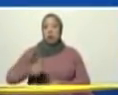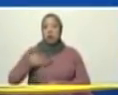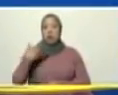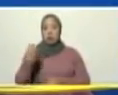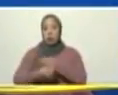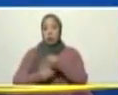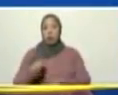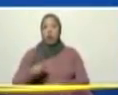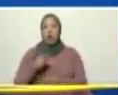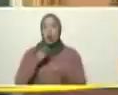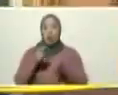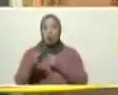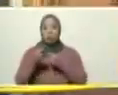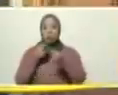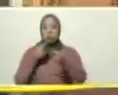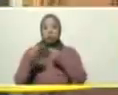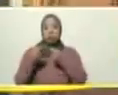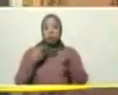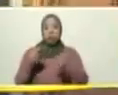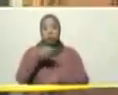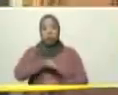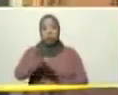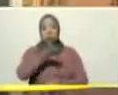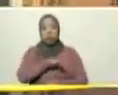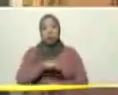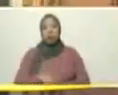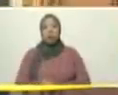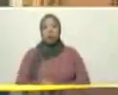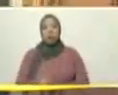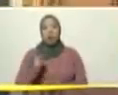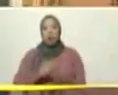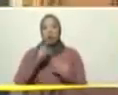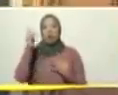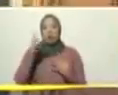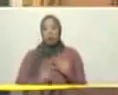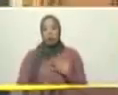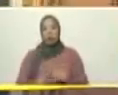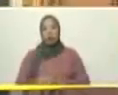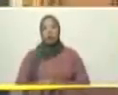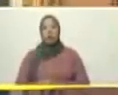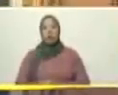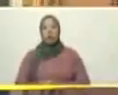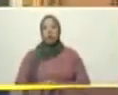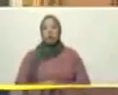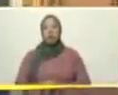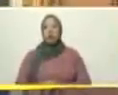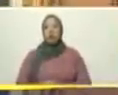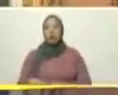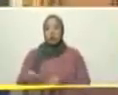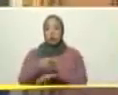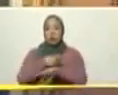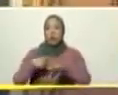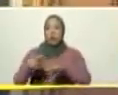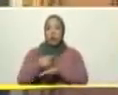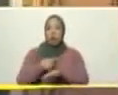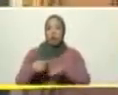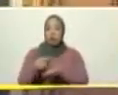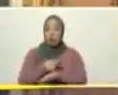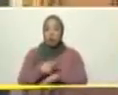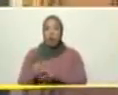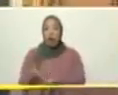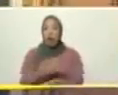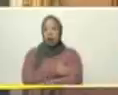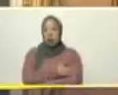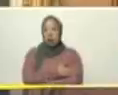el tratamiento. A mí me sensibilizó mucho. Yo hice la propuesta, estábamos en la época del gobierno de Piñera y la